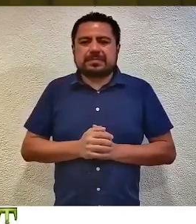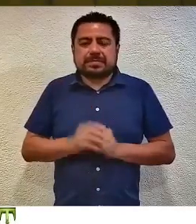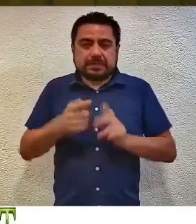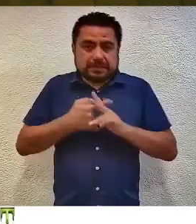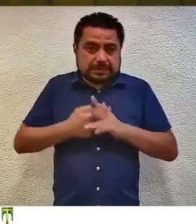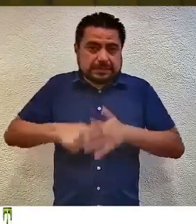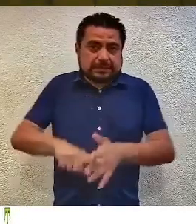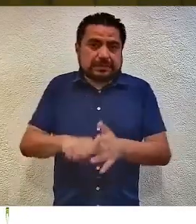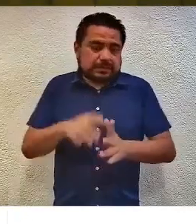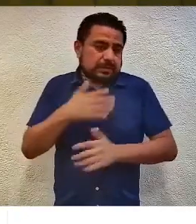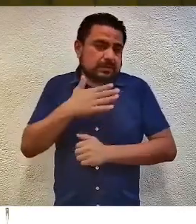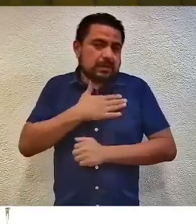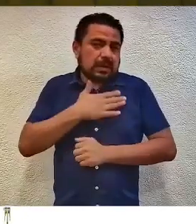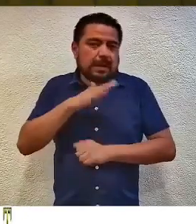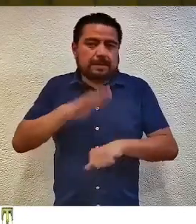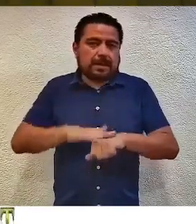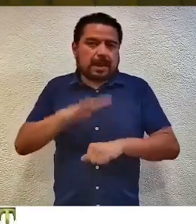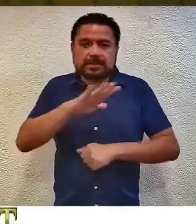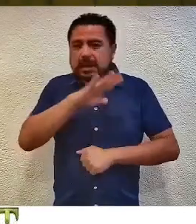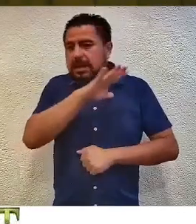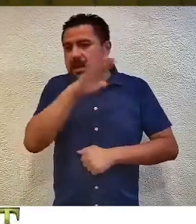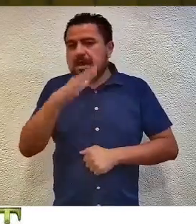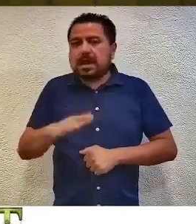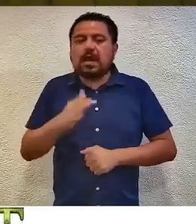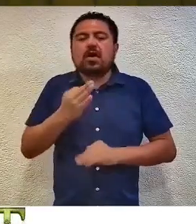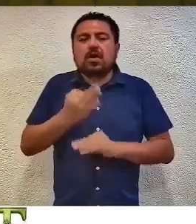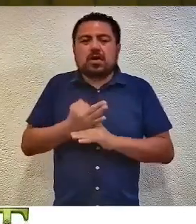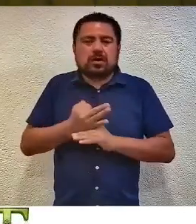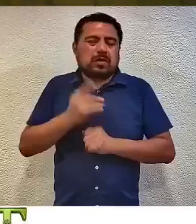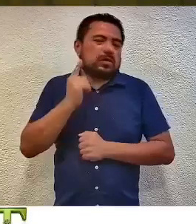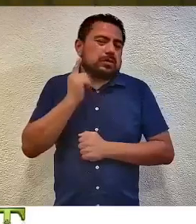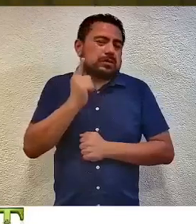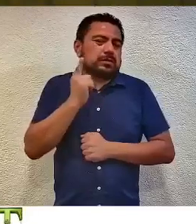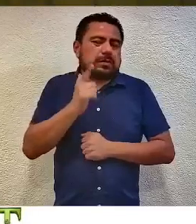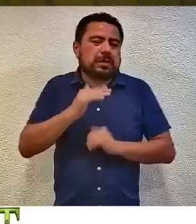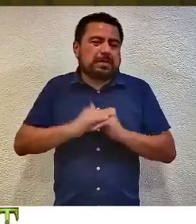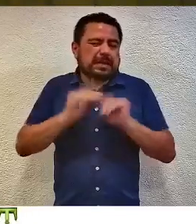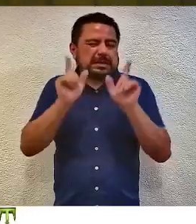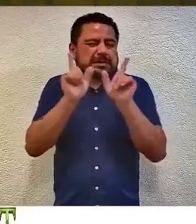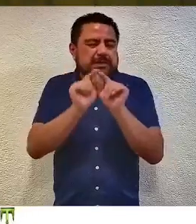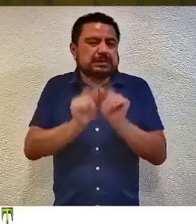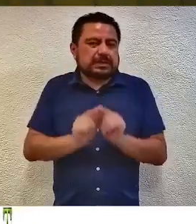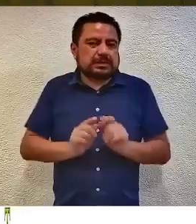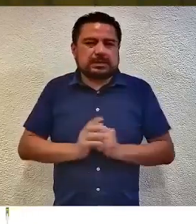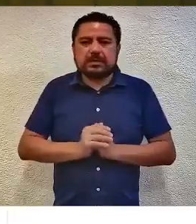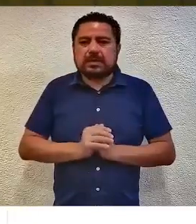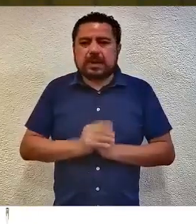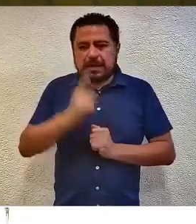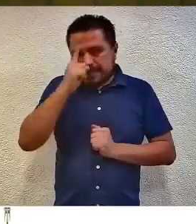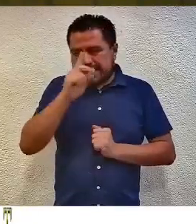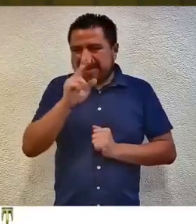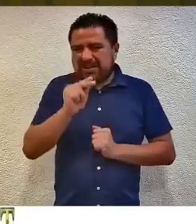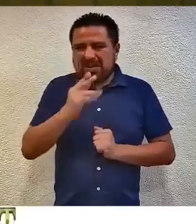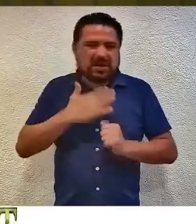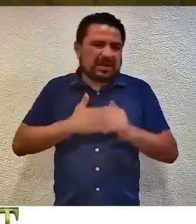Iniciaría de manera general, y voy a procurar ser breve para no